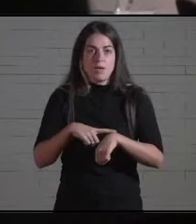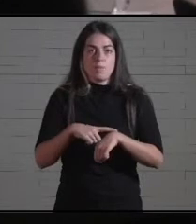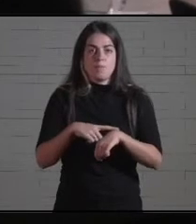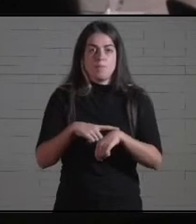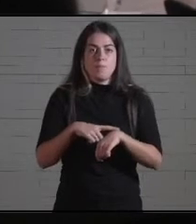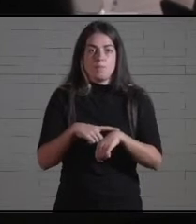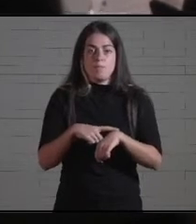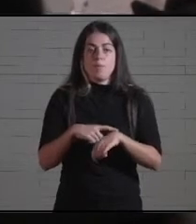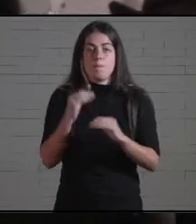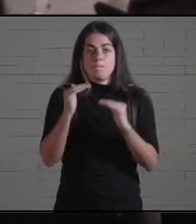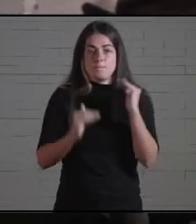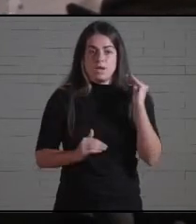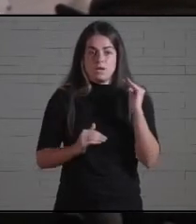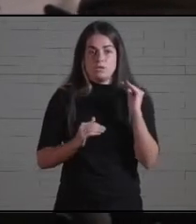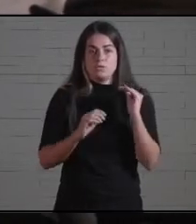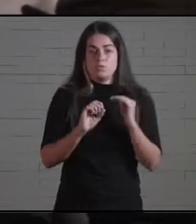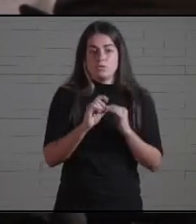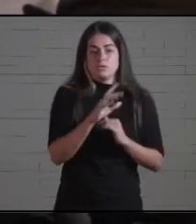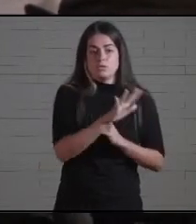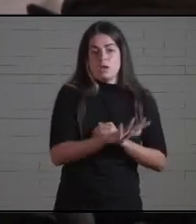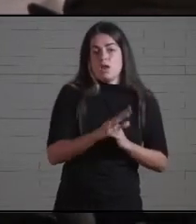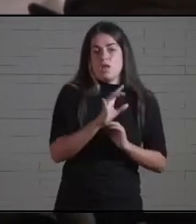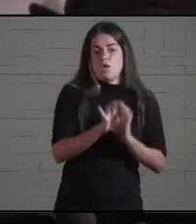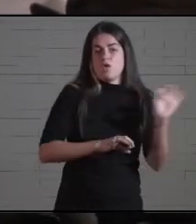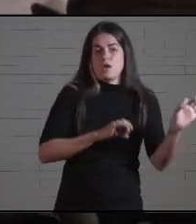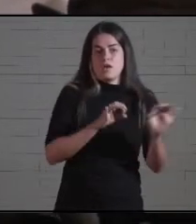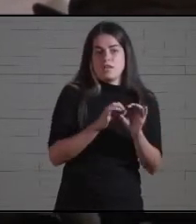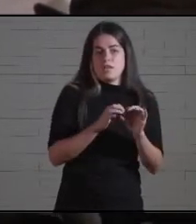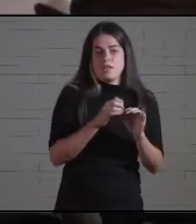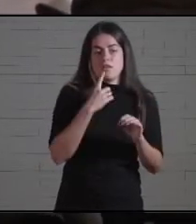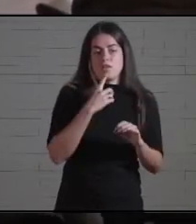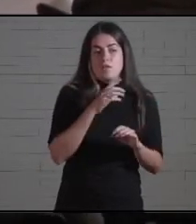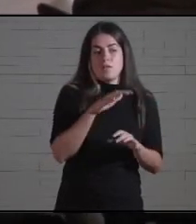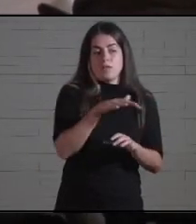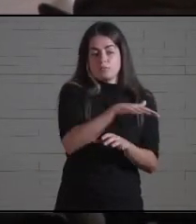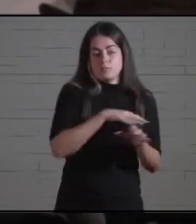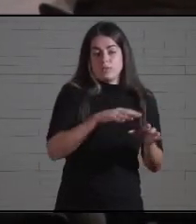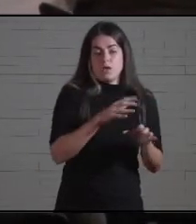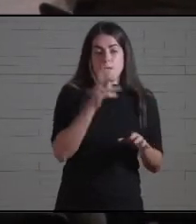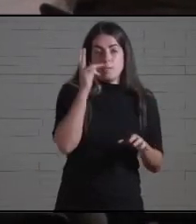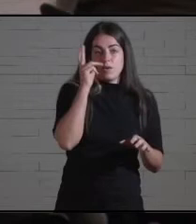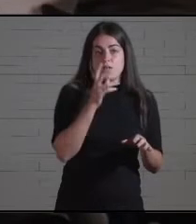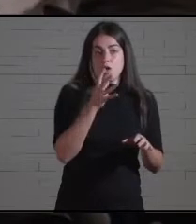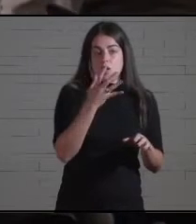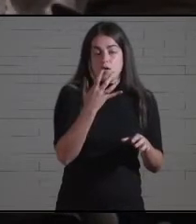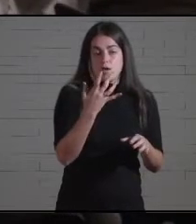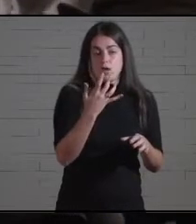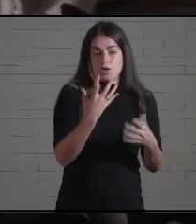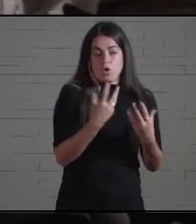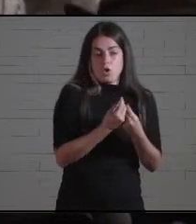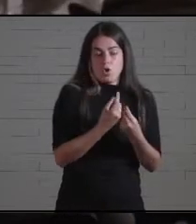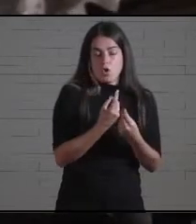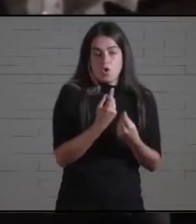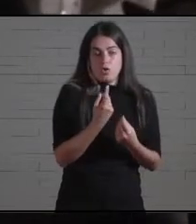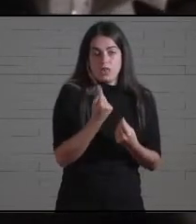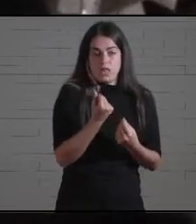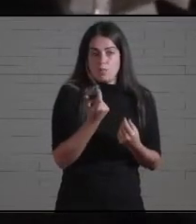una polarización, por un lado, digamos, las más privilegiadas, escasez de tiempo, y por otro